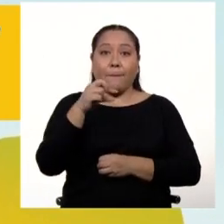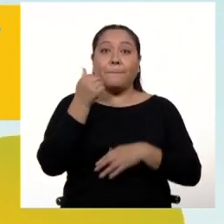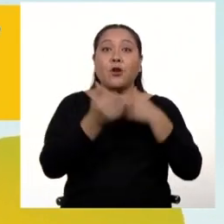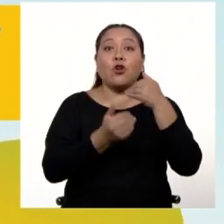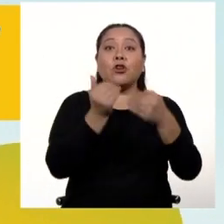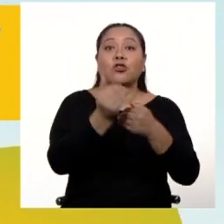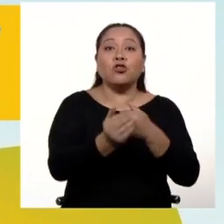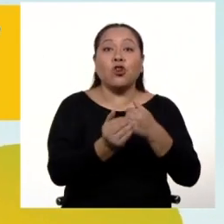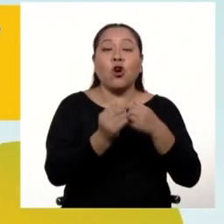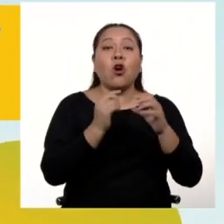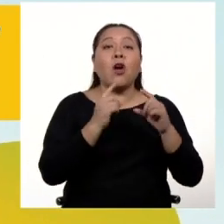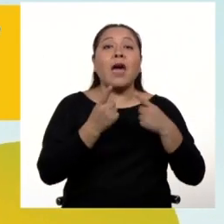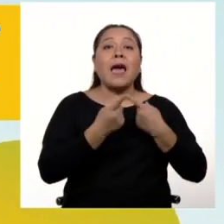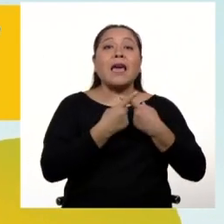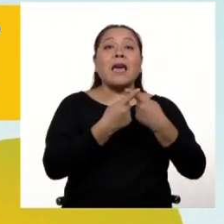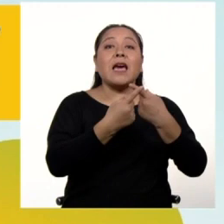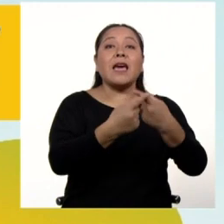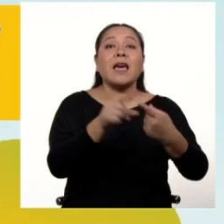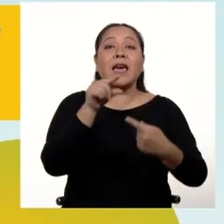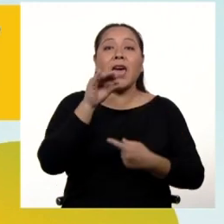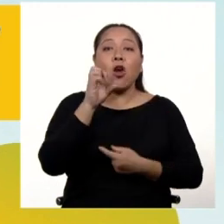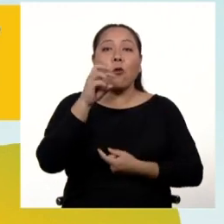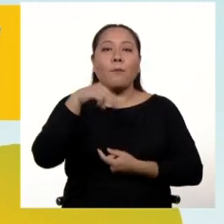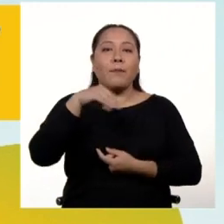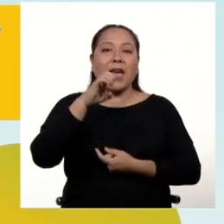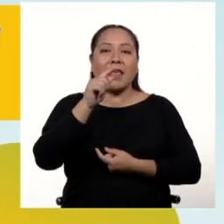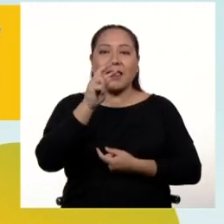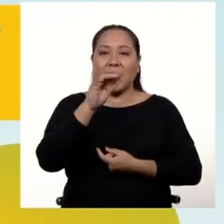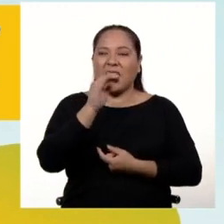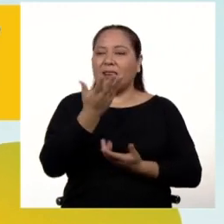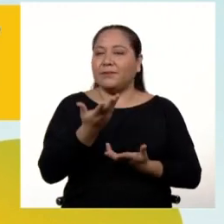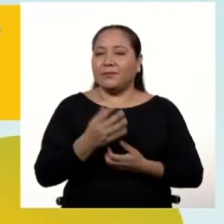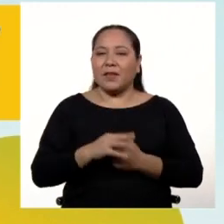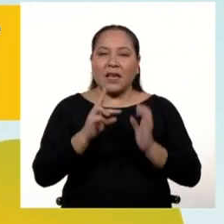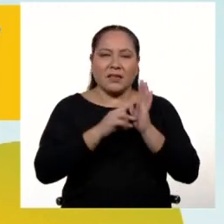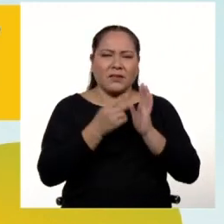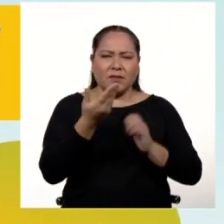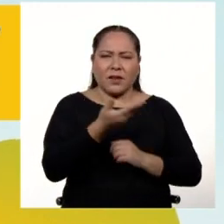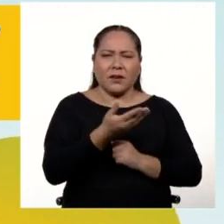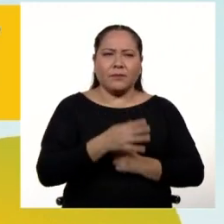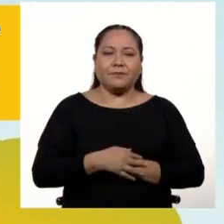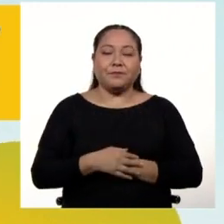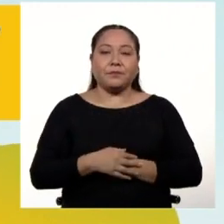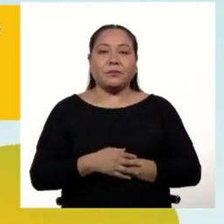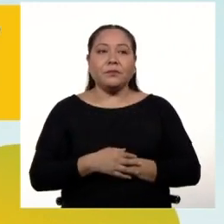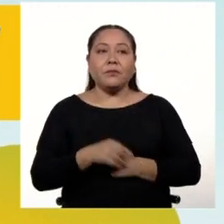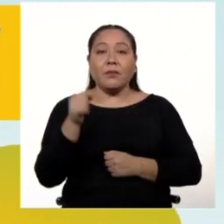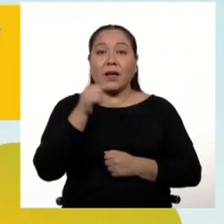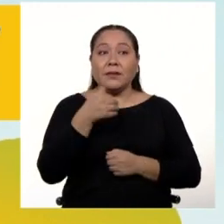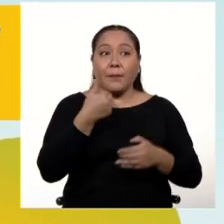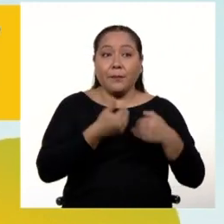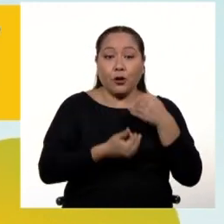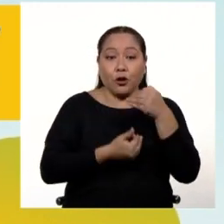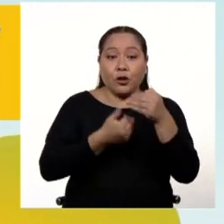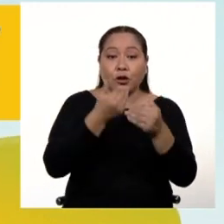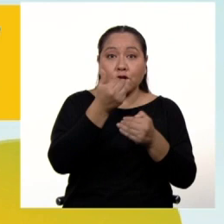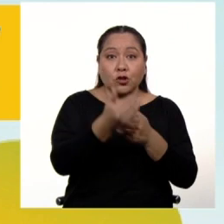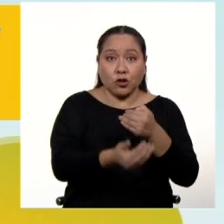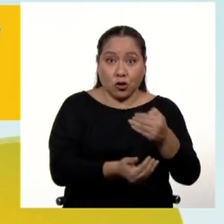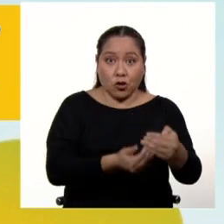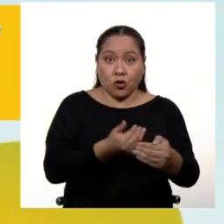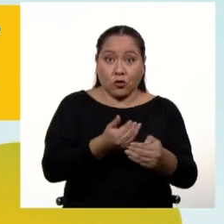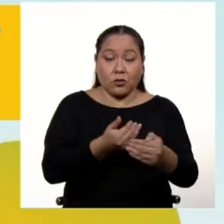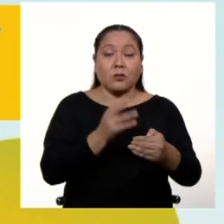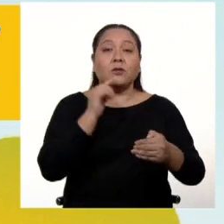Entonces, ¿qué es una progresión geométrica? Una progresión geométrica es una